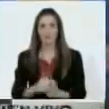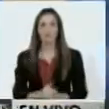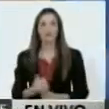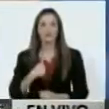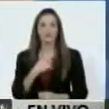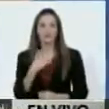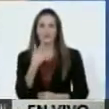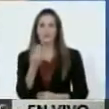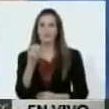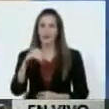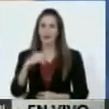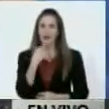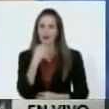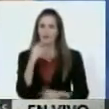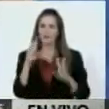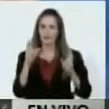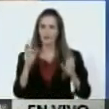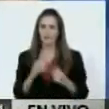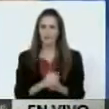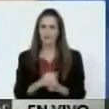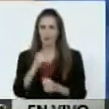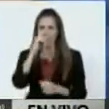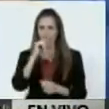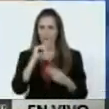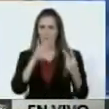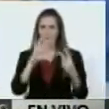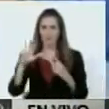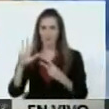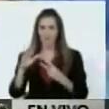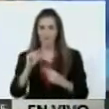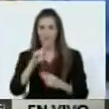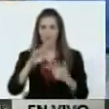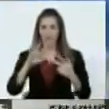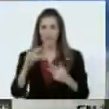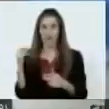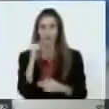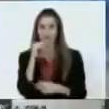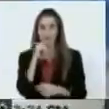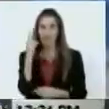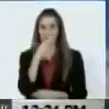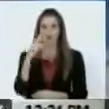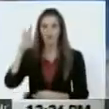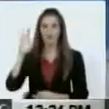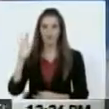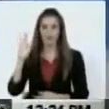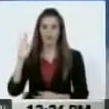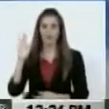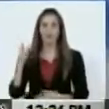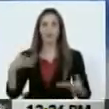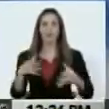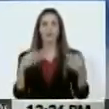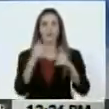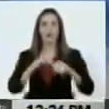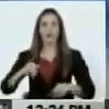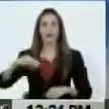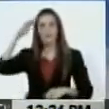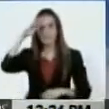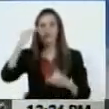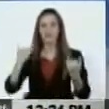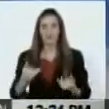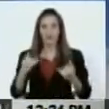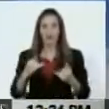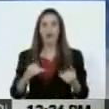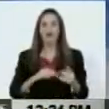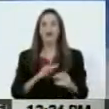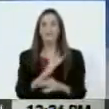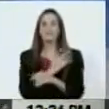hablar de eso un poquito, si me... Eso es en el año 77, el 28 de octubre se juramenta ese ejército que ya es en el monte y